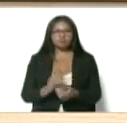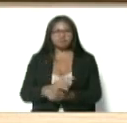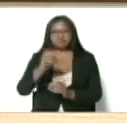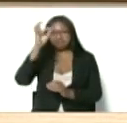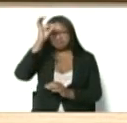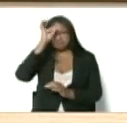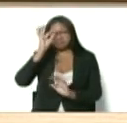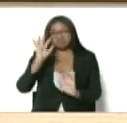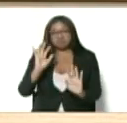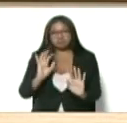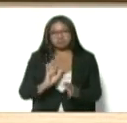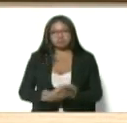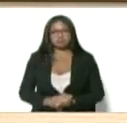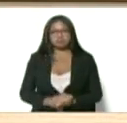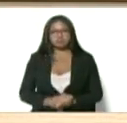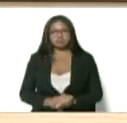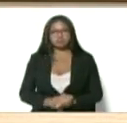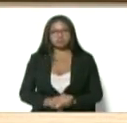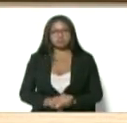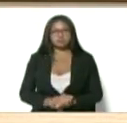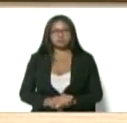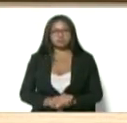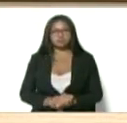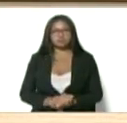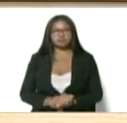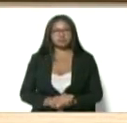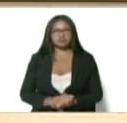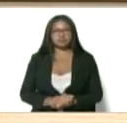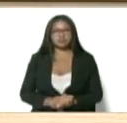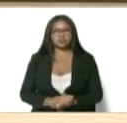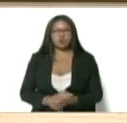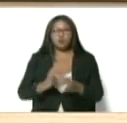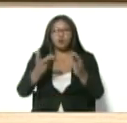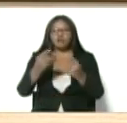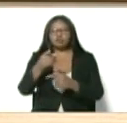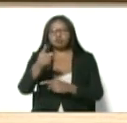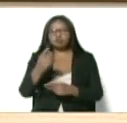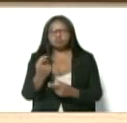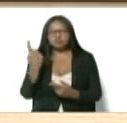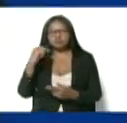verdad que queda tomar esto